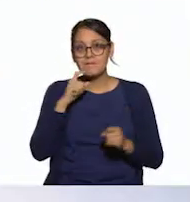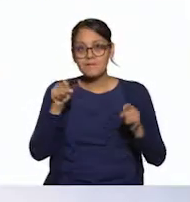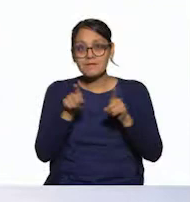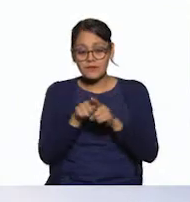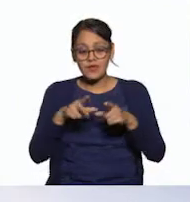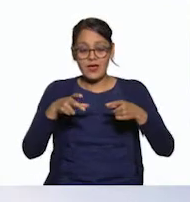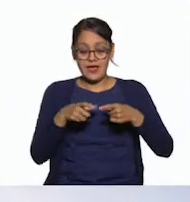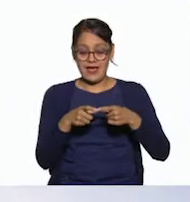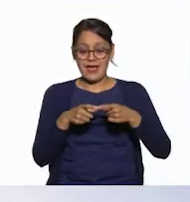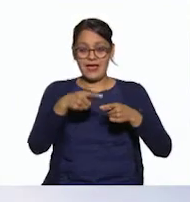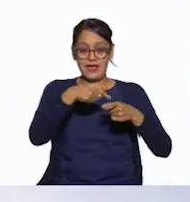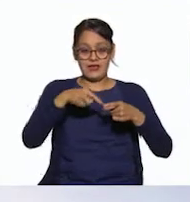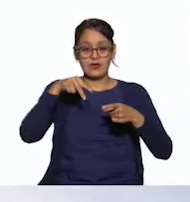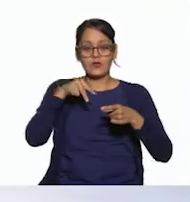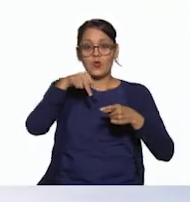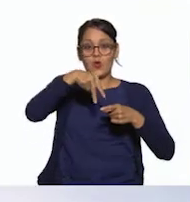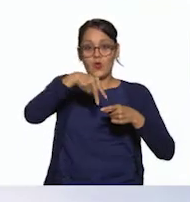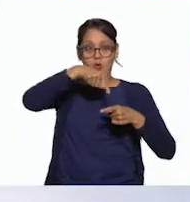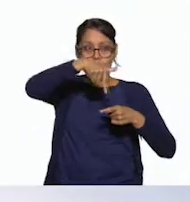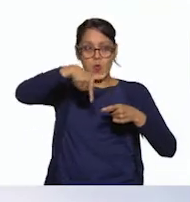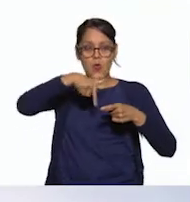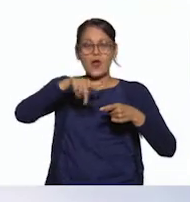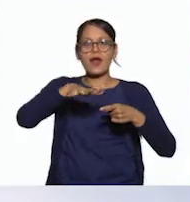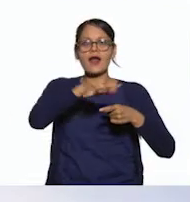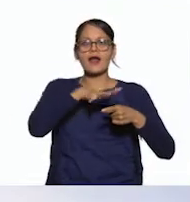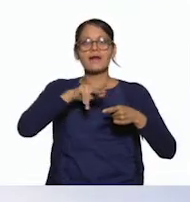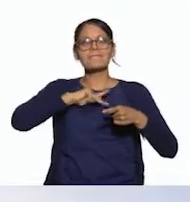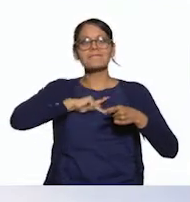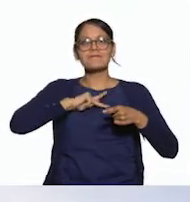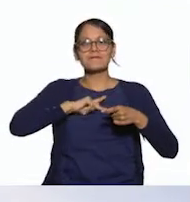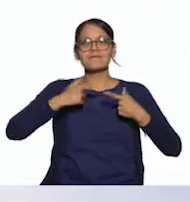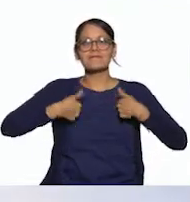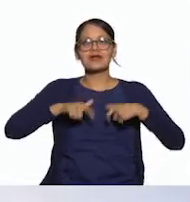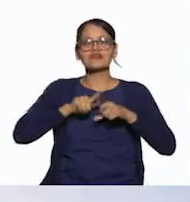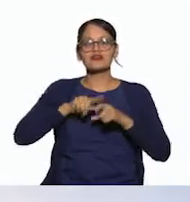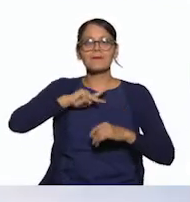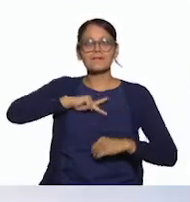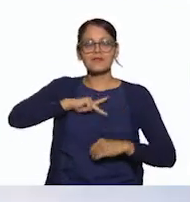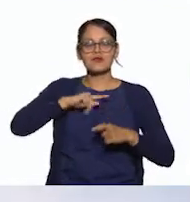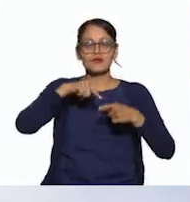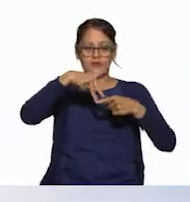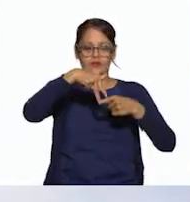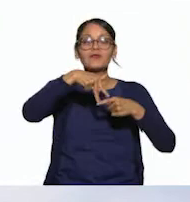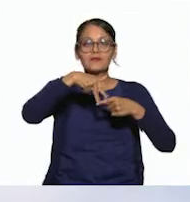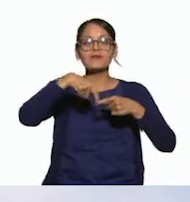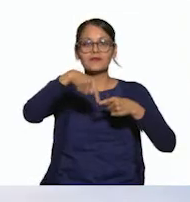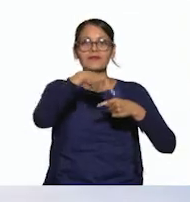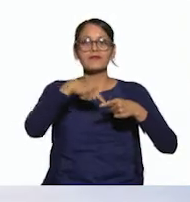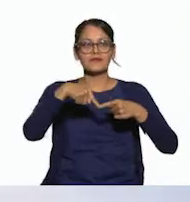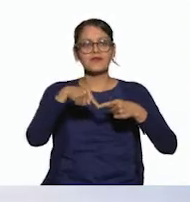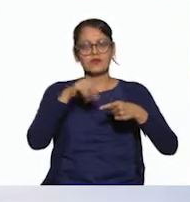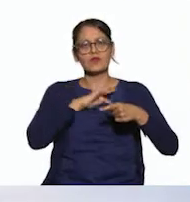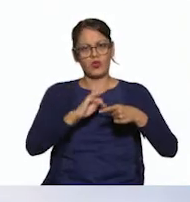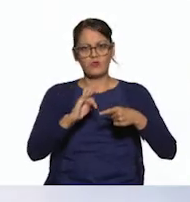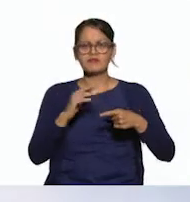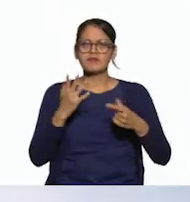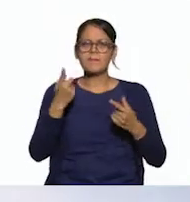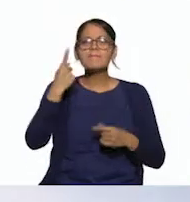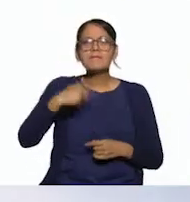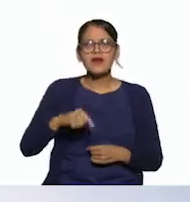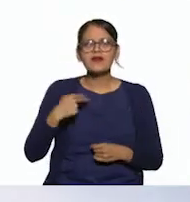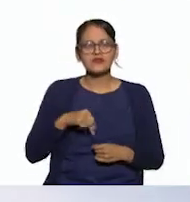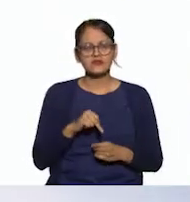estar colocados en nuestro espacio personal que lleva todas las posibilidades que nosotros tenemos a